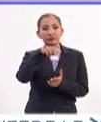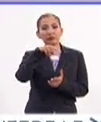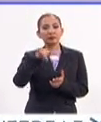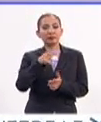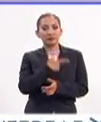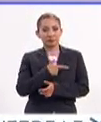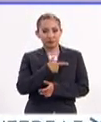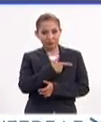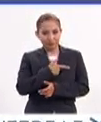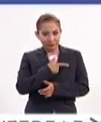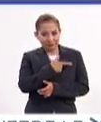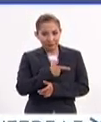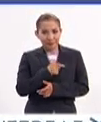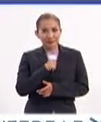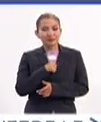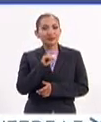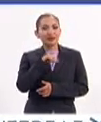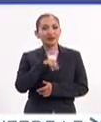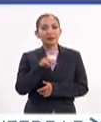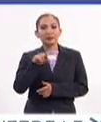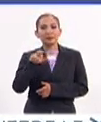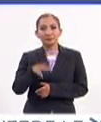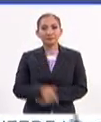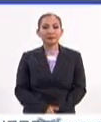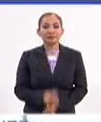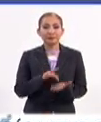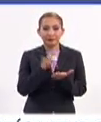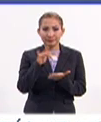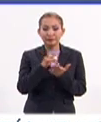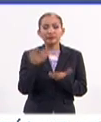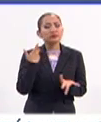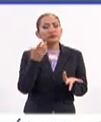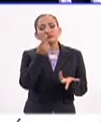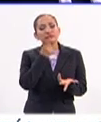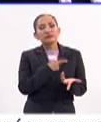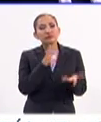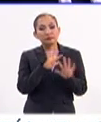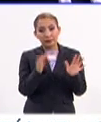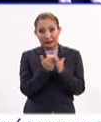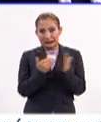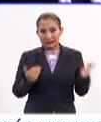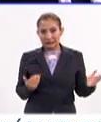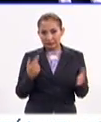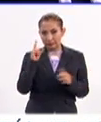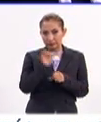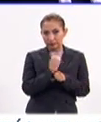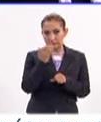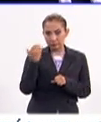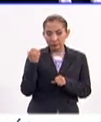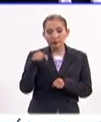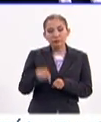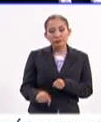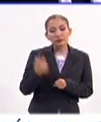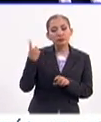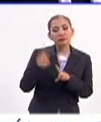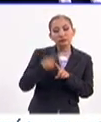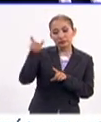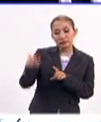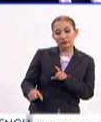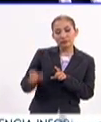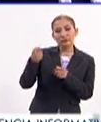días, qué gusto tenerte Omar, iniciando Ana, semana. Bienvenida, Bonnie. Gracias. Platícanos, bueno, ya nos adelantaste la semana pasada a quién ibas a